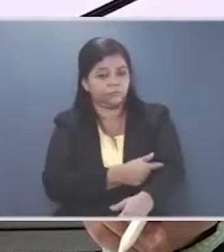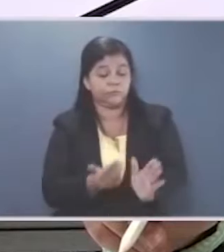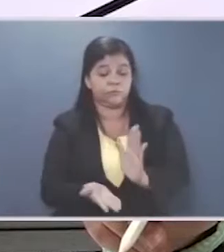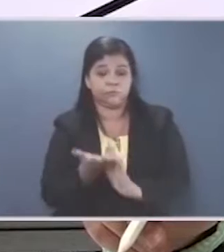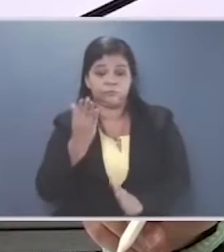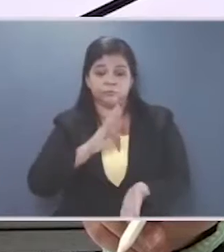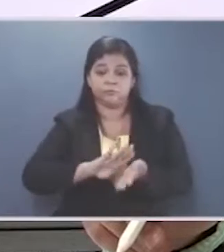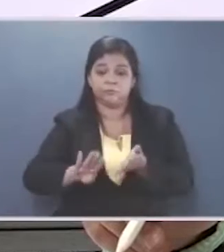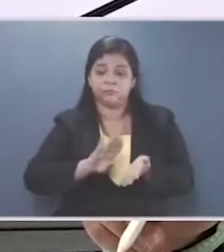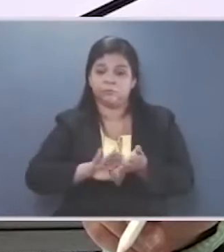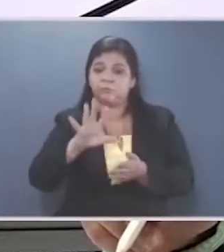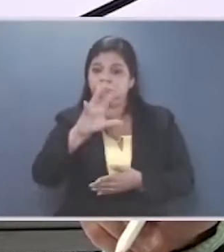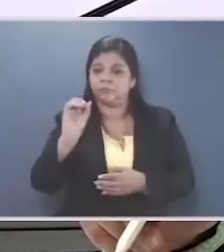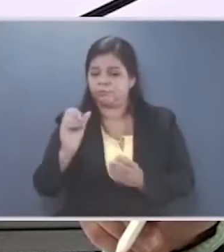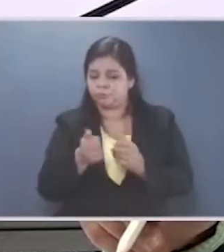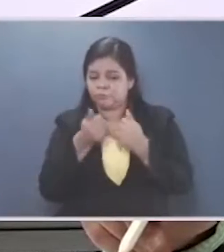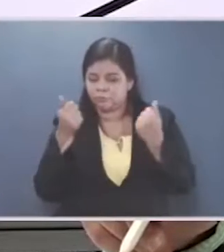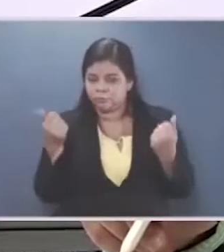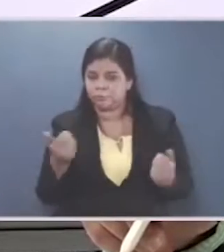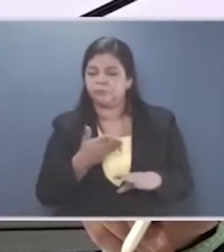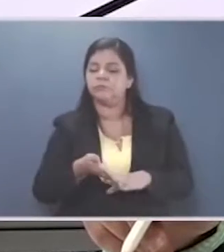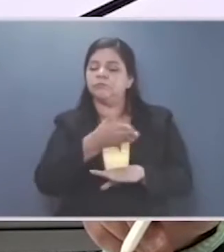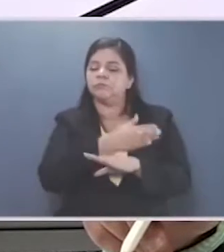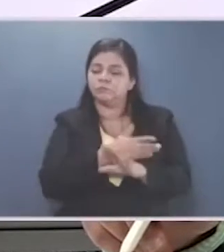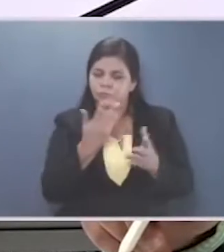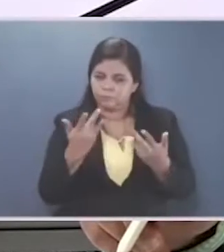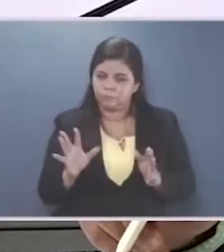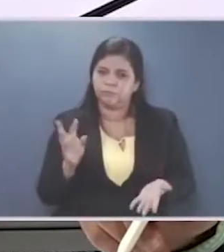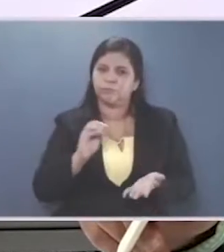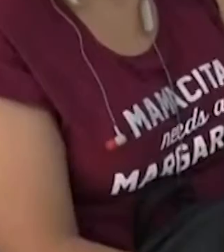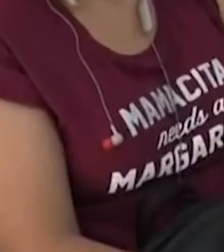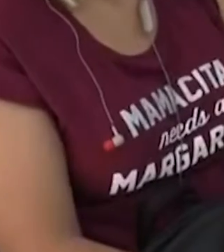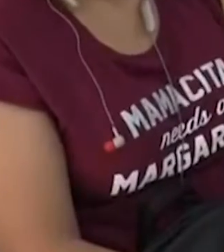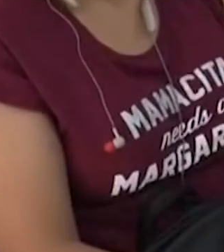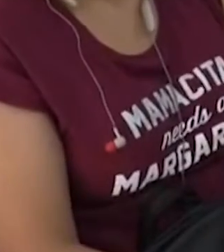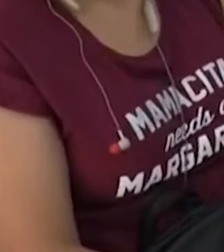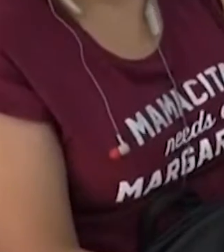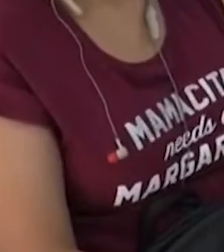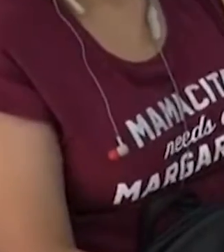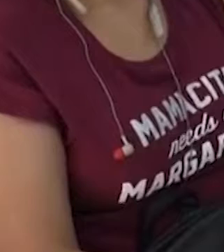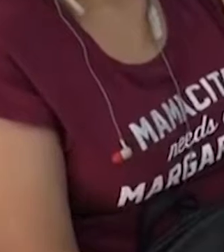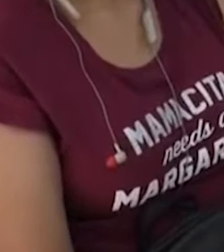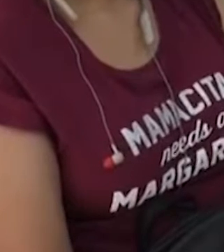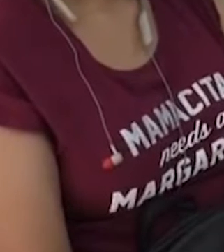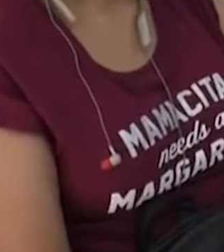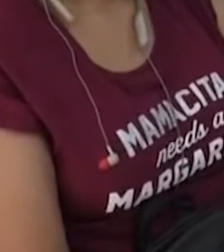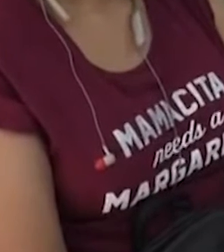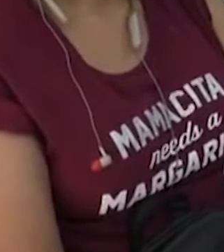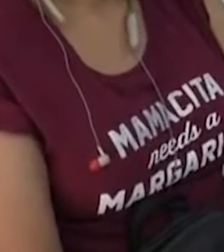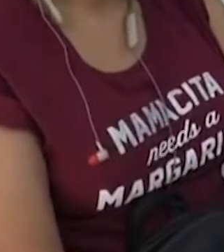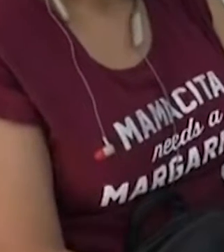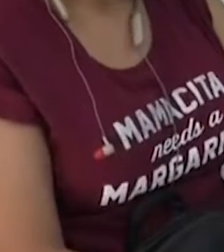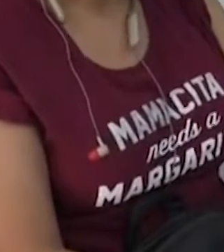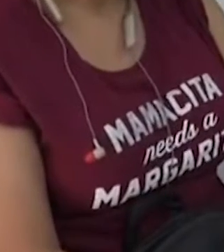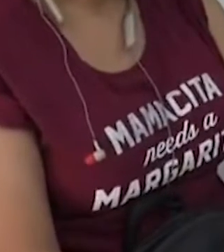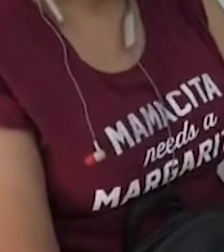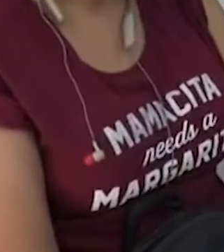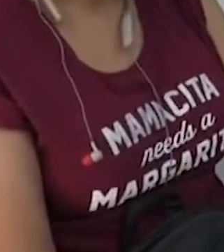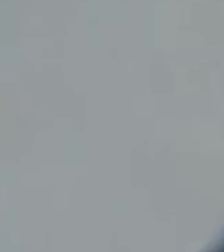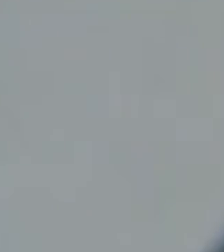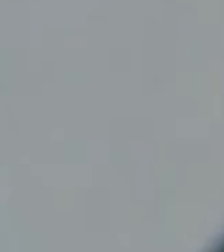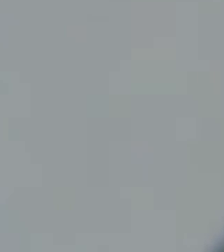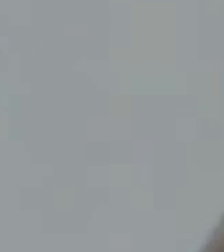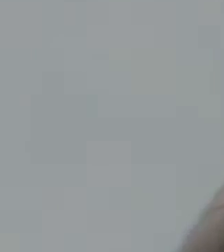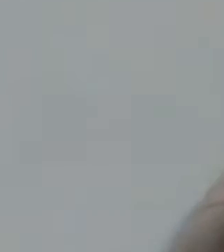financiamiento de los 50 millones aproximados que se tenían en el fondo general la asignación del presupuesto a la cartera de salud ha despertado las